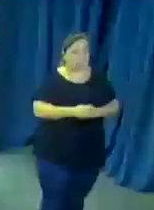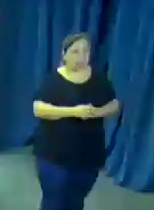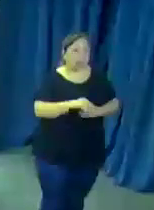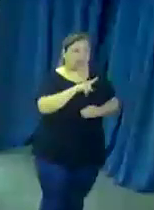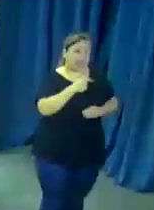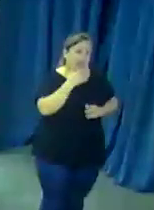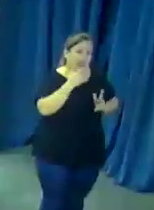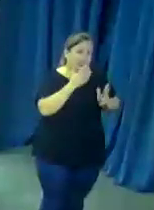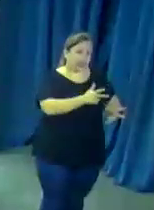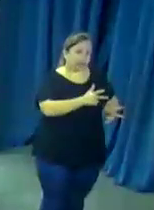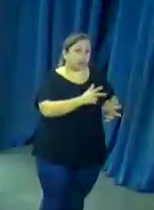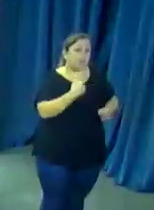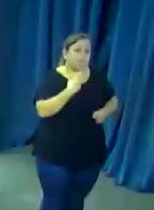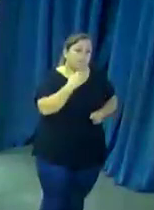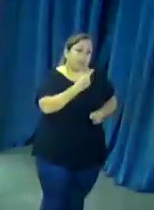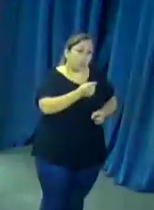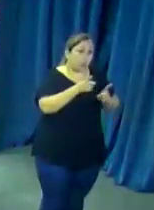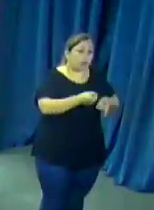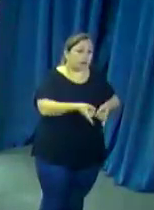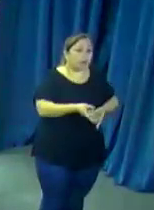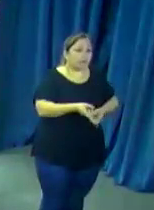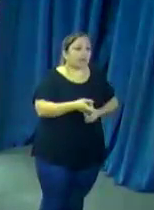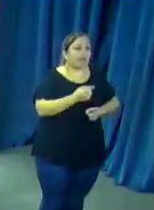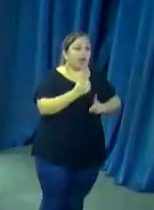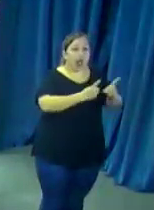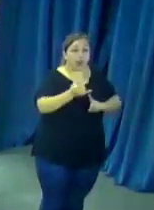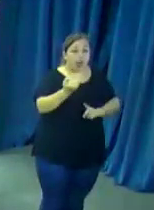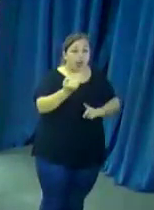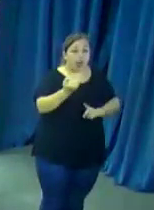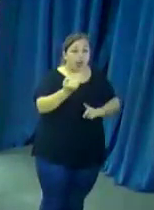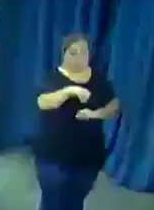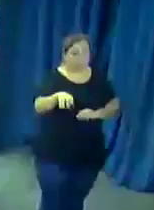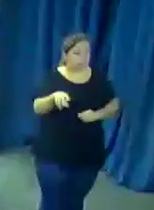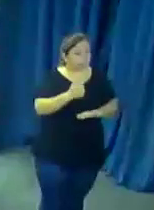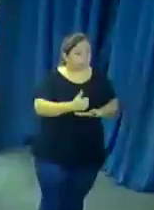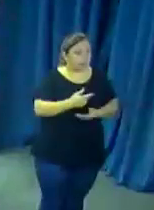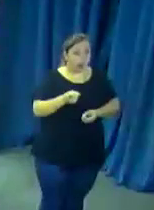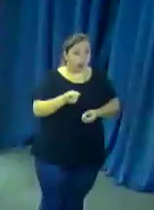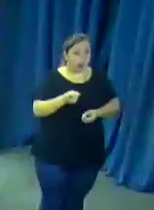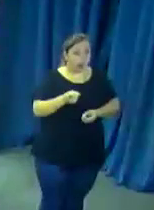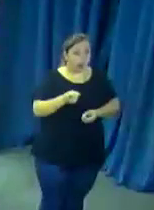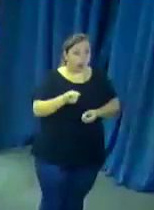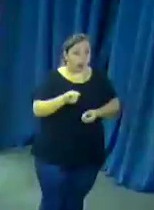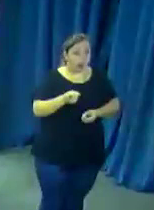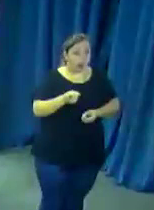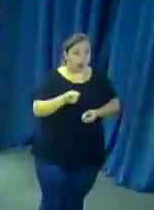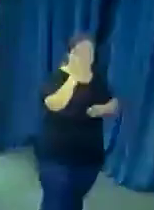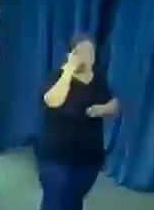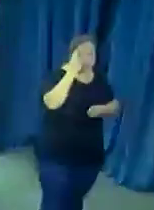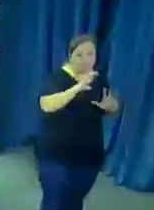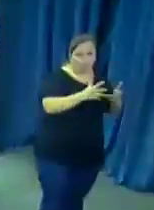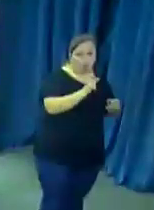Dicho esto, le pregunto también a los panelistas presentes si comparten con mi reflexión y cuáles